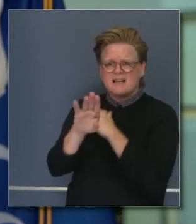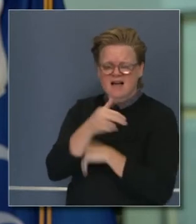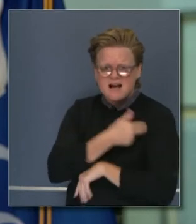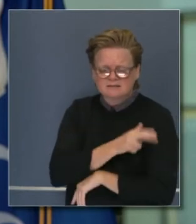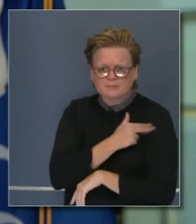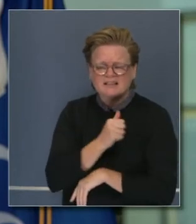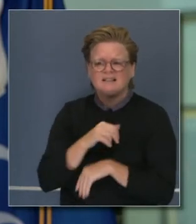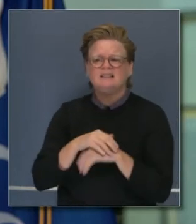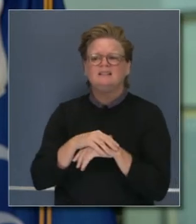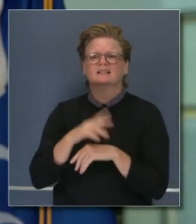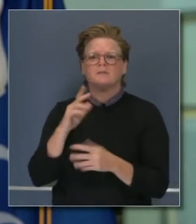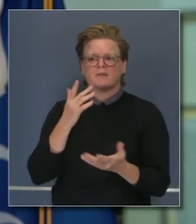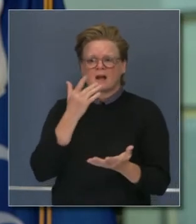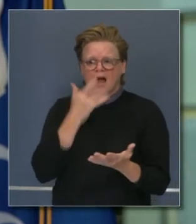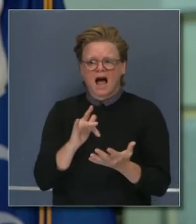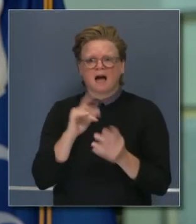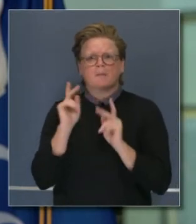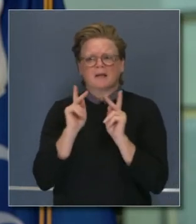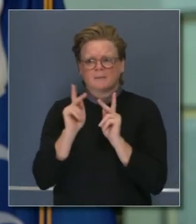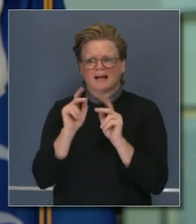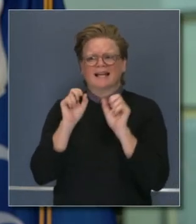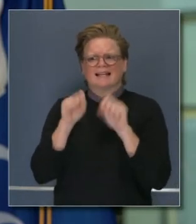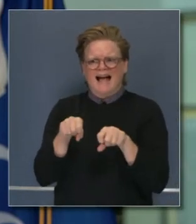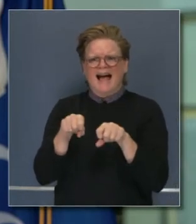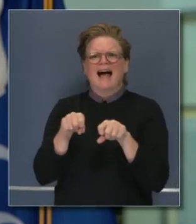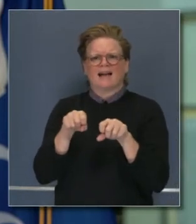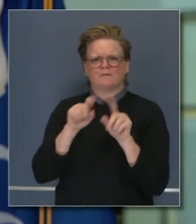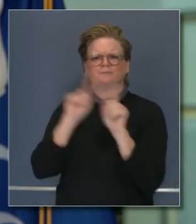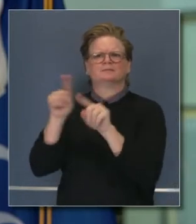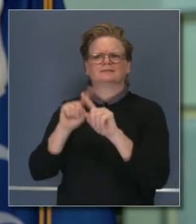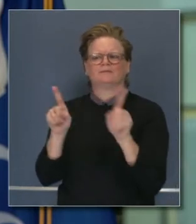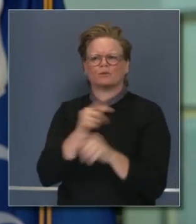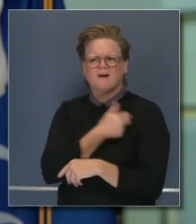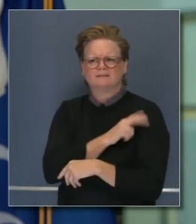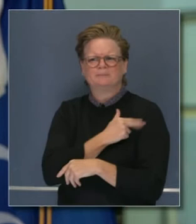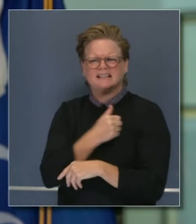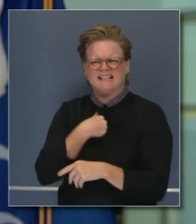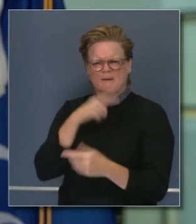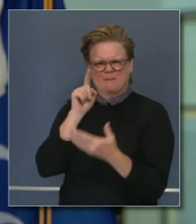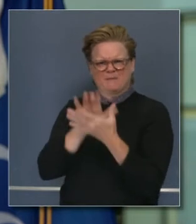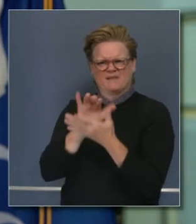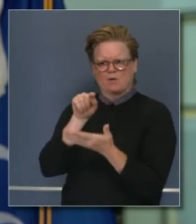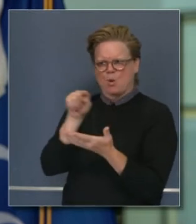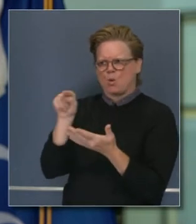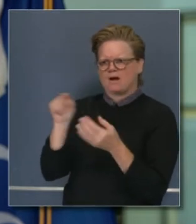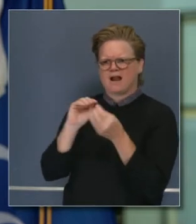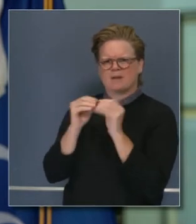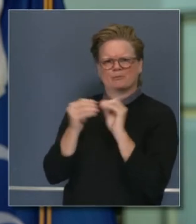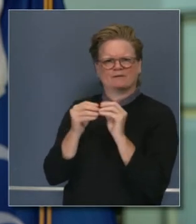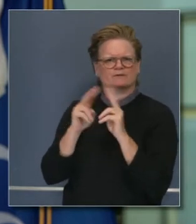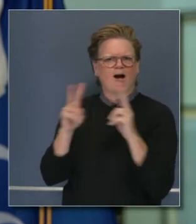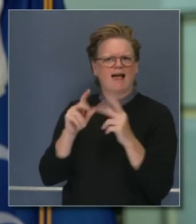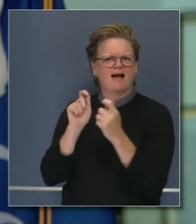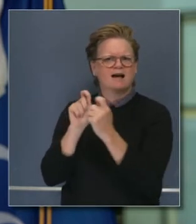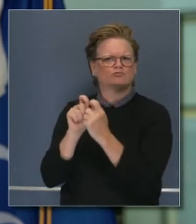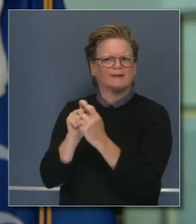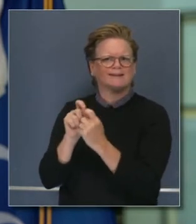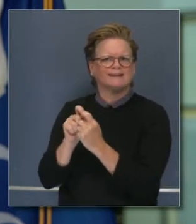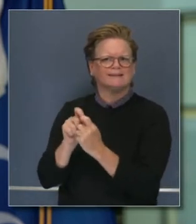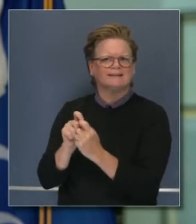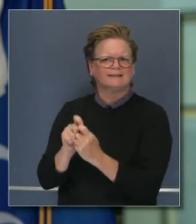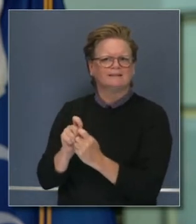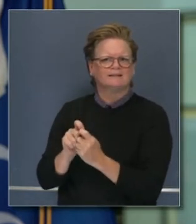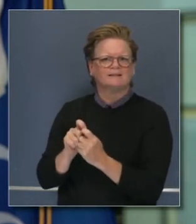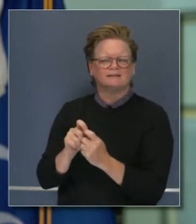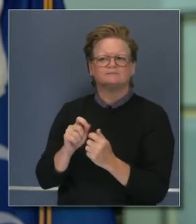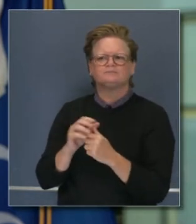han podido recibir el necesario que necesitan en hospitales. Esas cifras son buenas y precisas, pero queremos aspirar